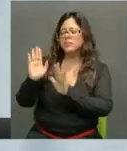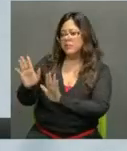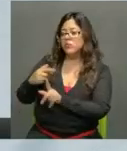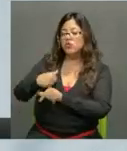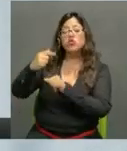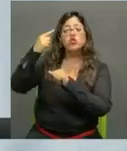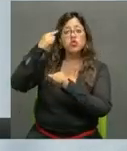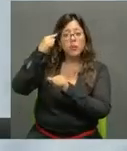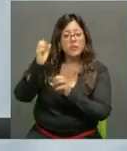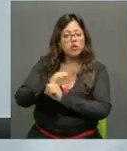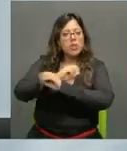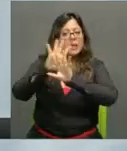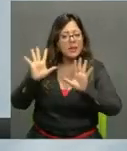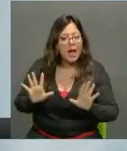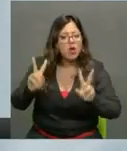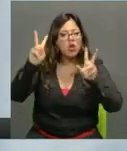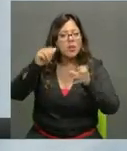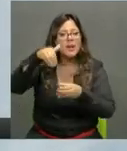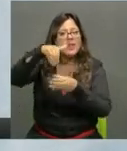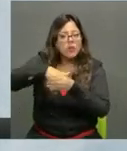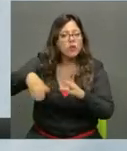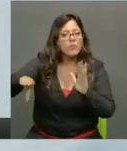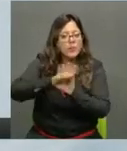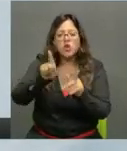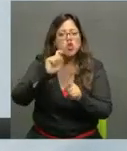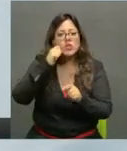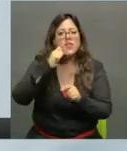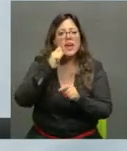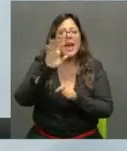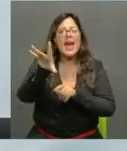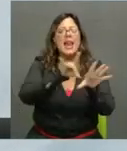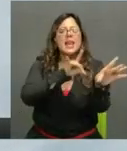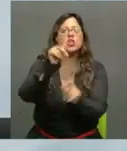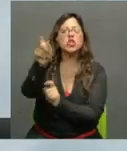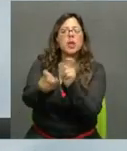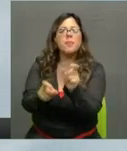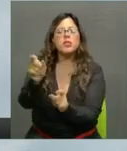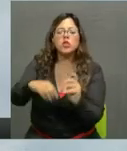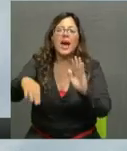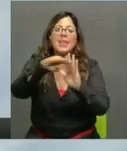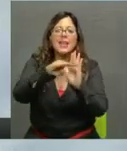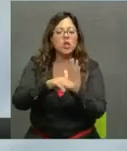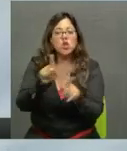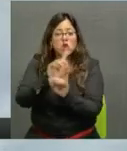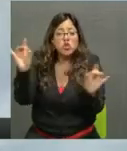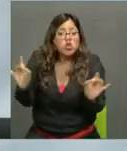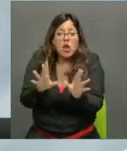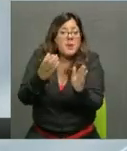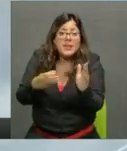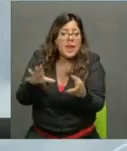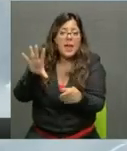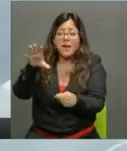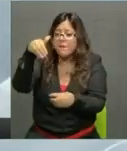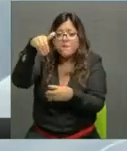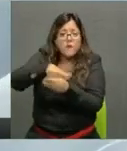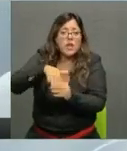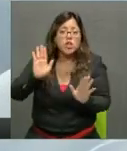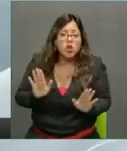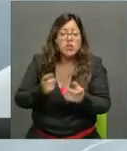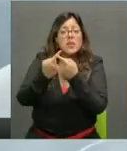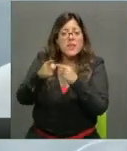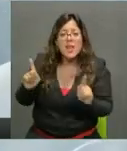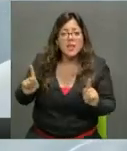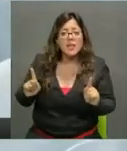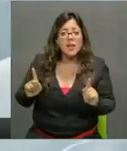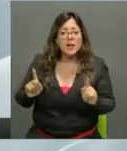quedó súper claro que un plebiscito no es una elección unipersonal ni de listas, es un plebiscito y es completamente distinto. Entonces hacer